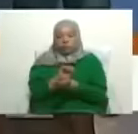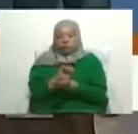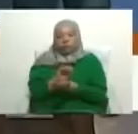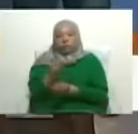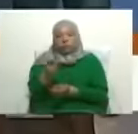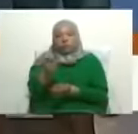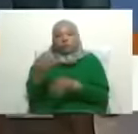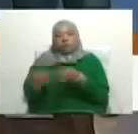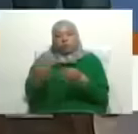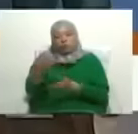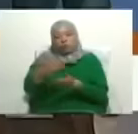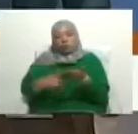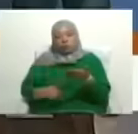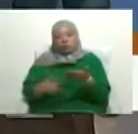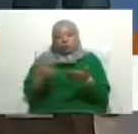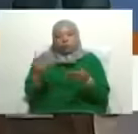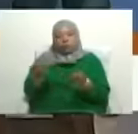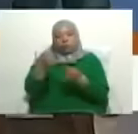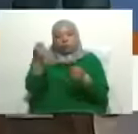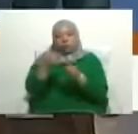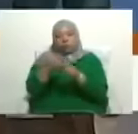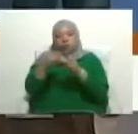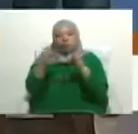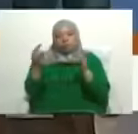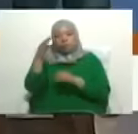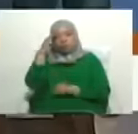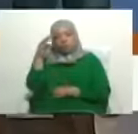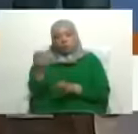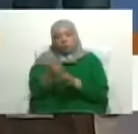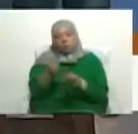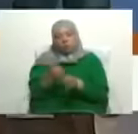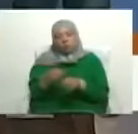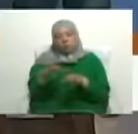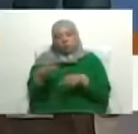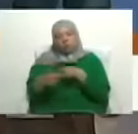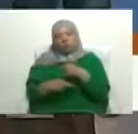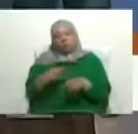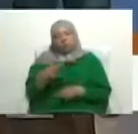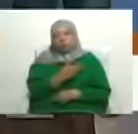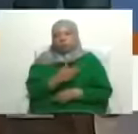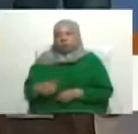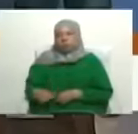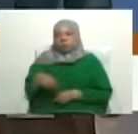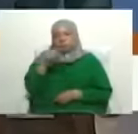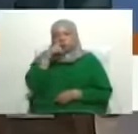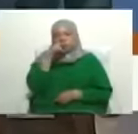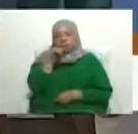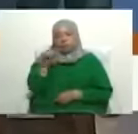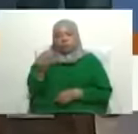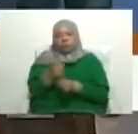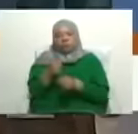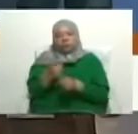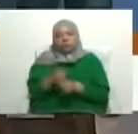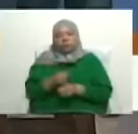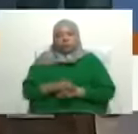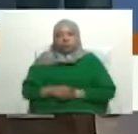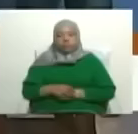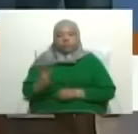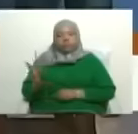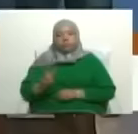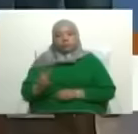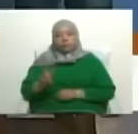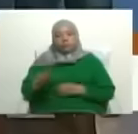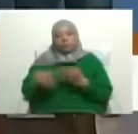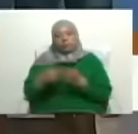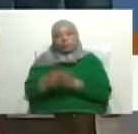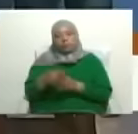las coordenadas de los campamentos paramilitares, y lo negó. Lo denunció el presidente Maduro, lo denunció la vicepresidenta Rodríguez en Naciones Unidas, y